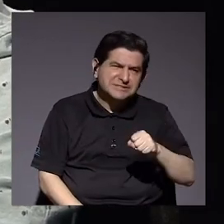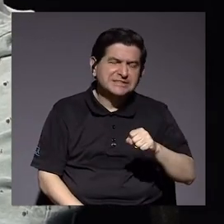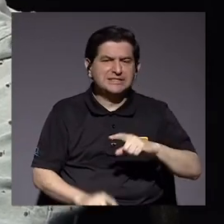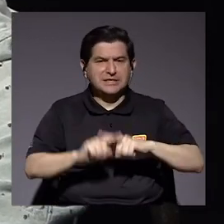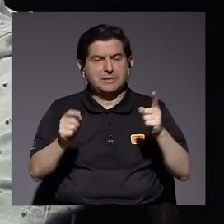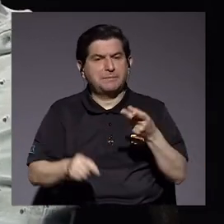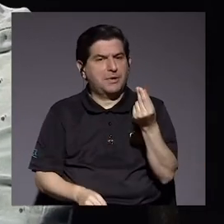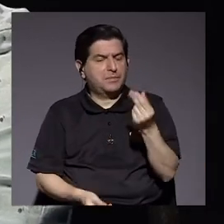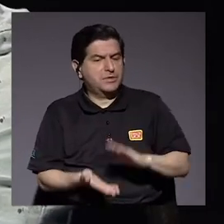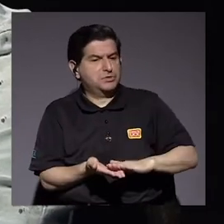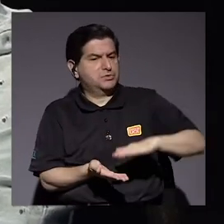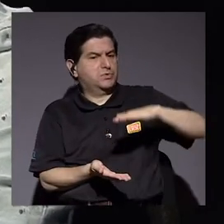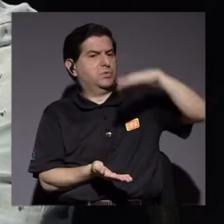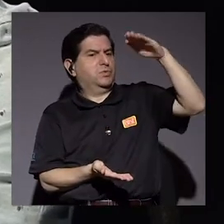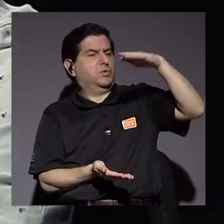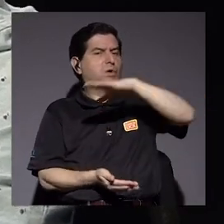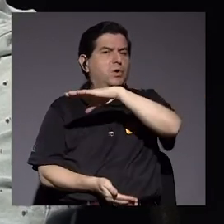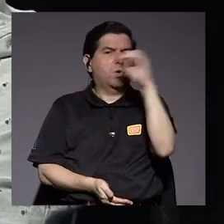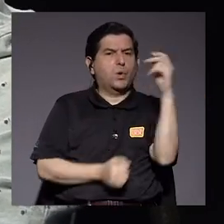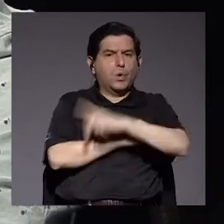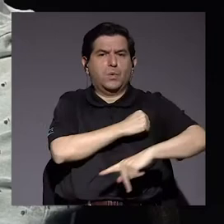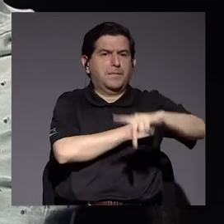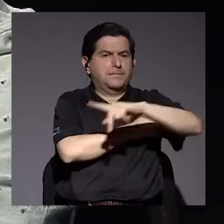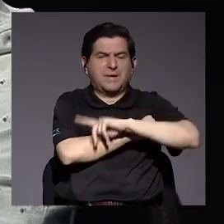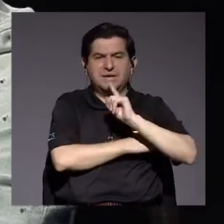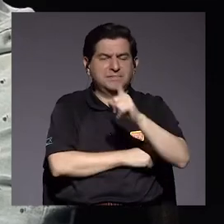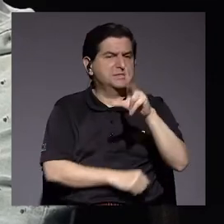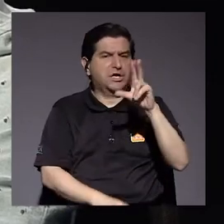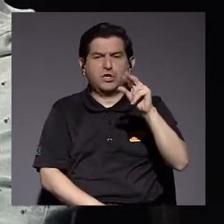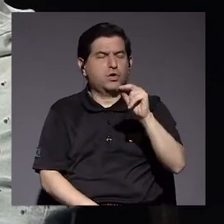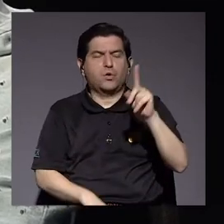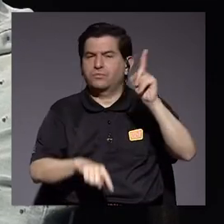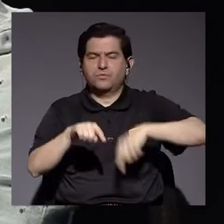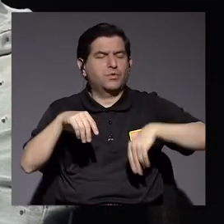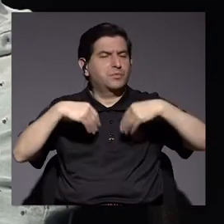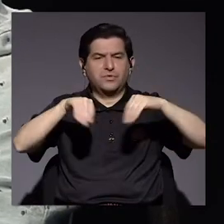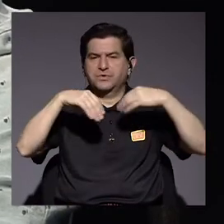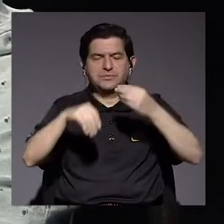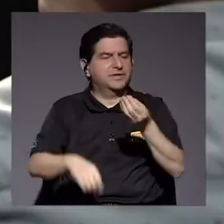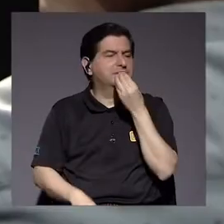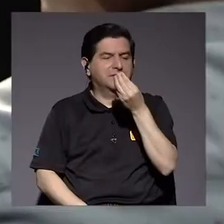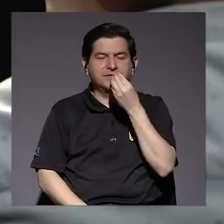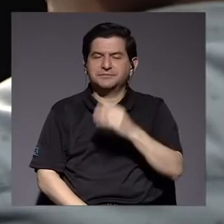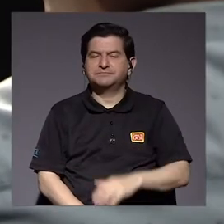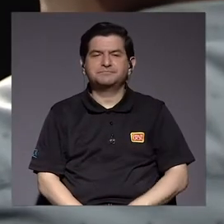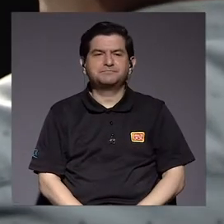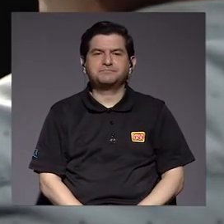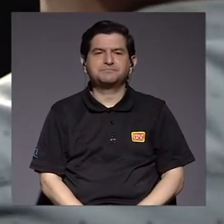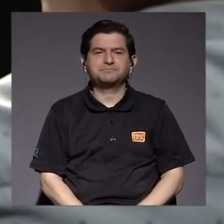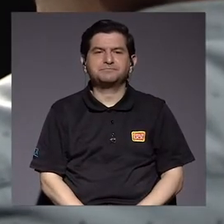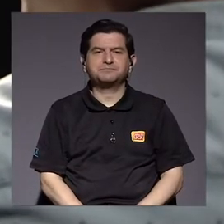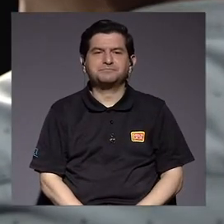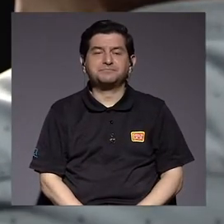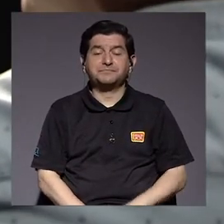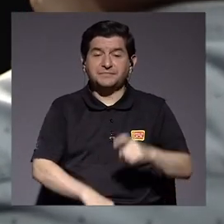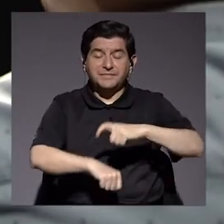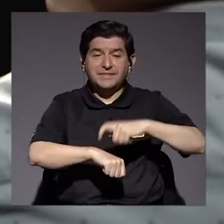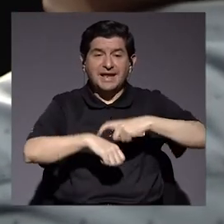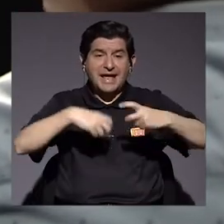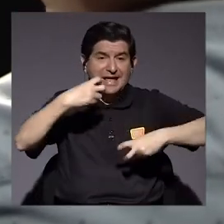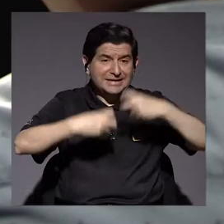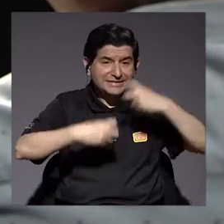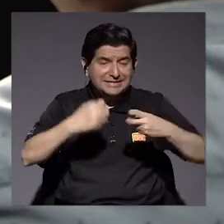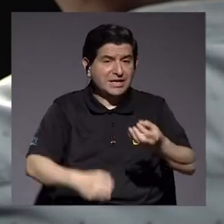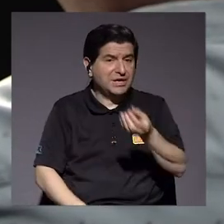el precio empieza a aumentar por un lado, o hay países donde dicen no podemos vender la comida, ¿verdad? Entonces, eso es cierto. En tiempos de crisis la